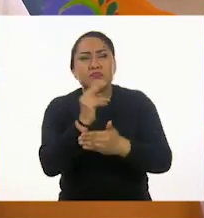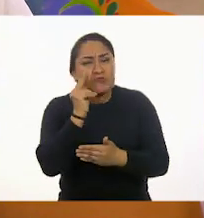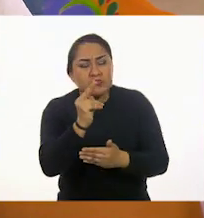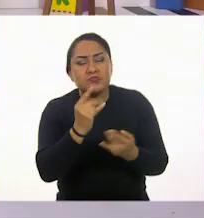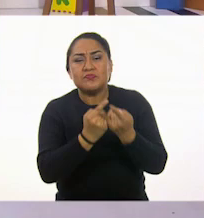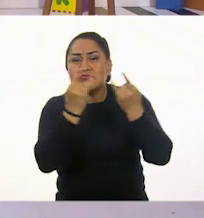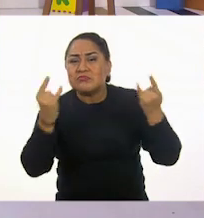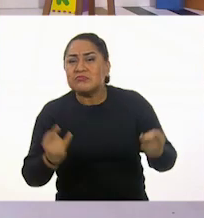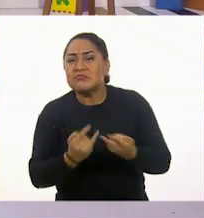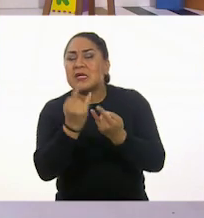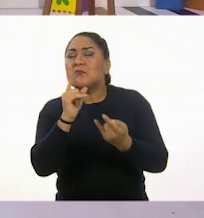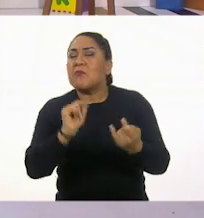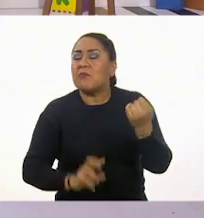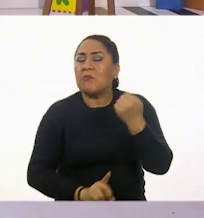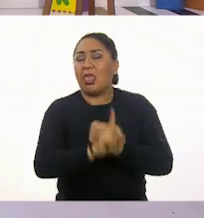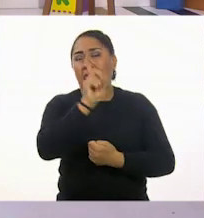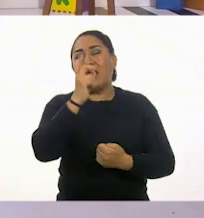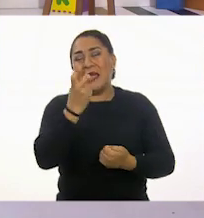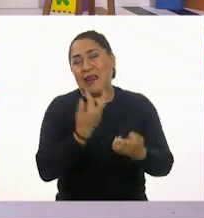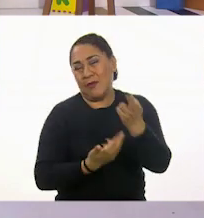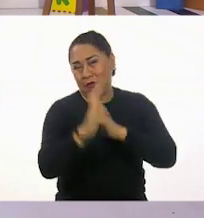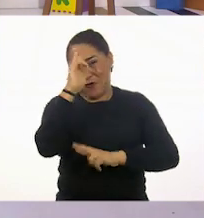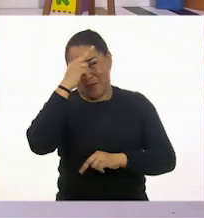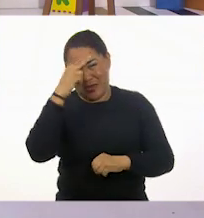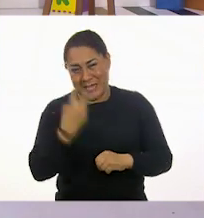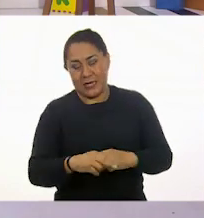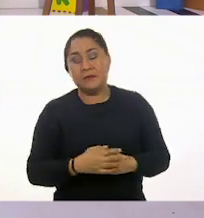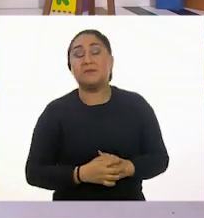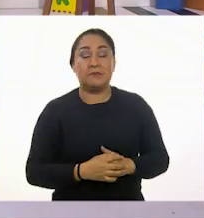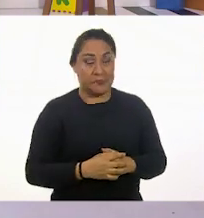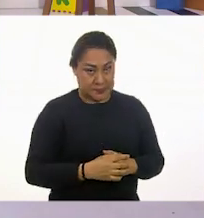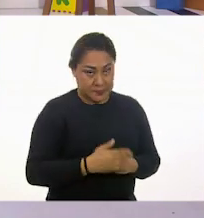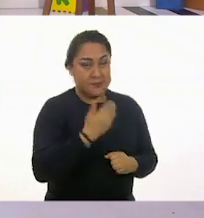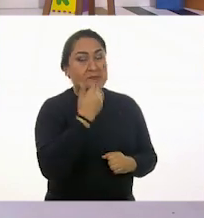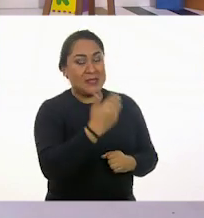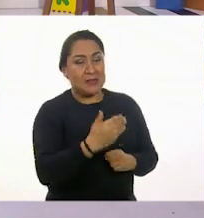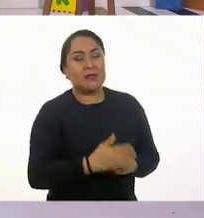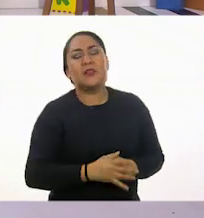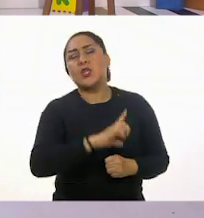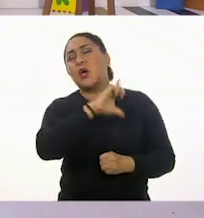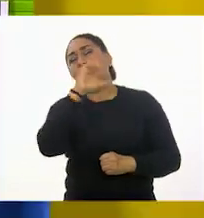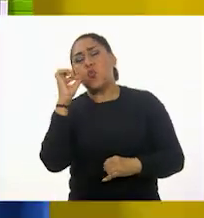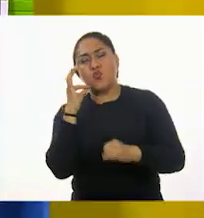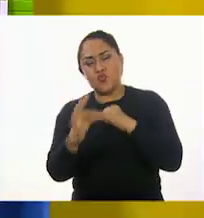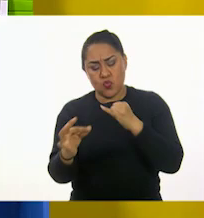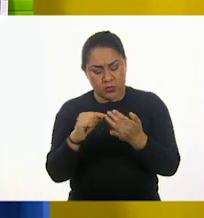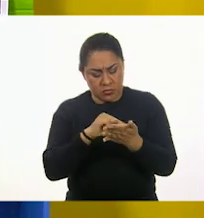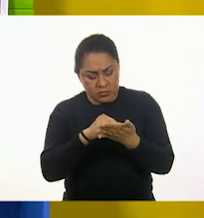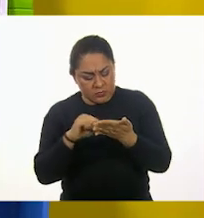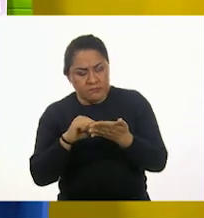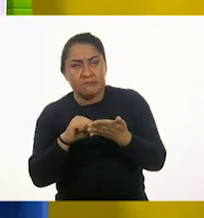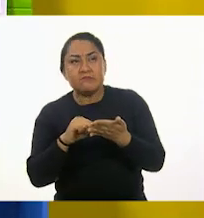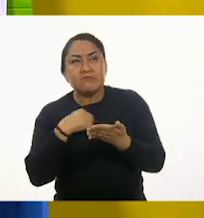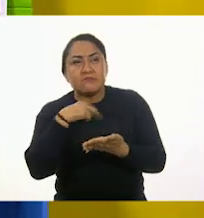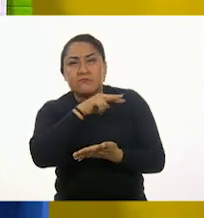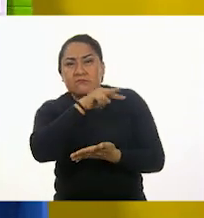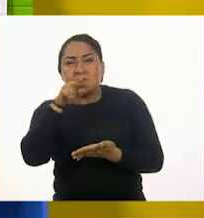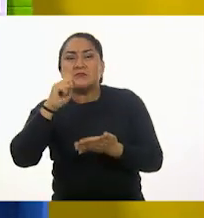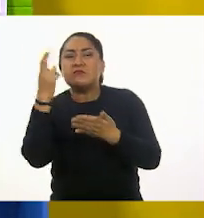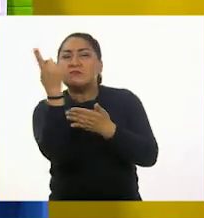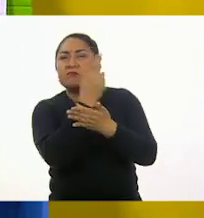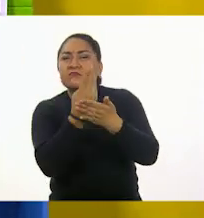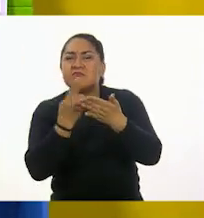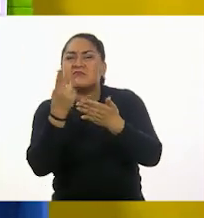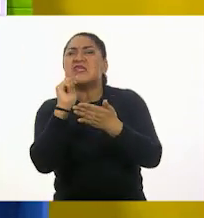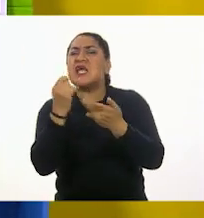revolución. Muy bien. Y lo último que noté fue que está narrando parte de